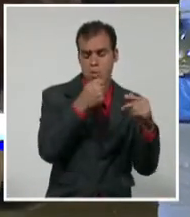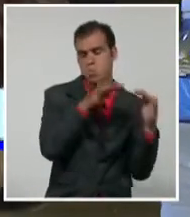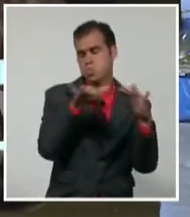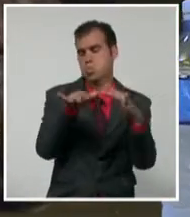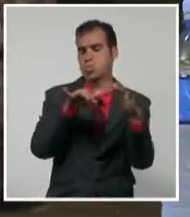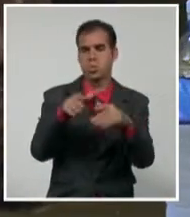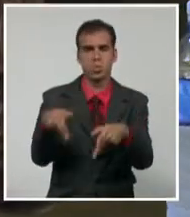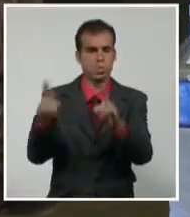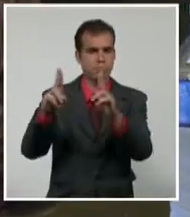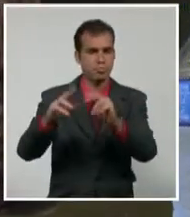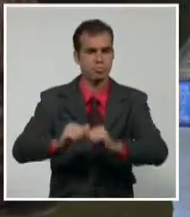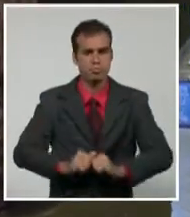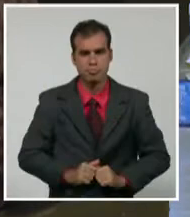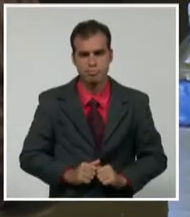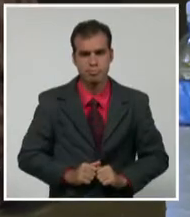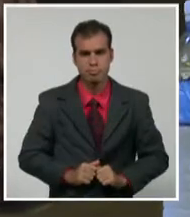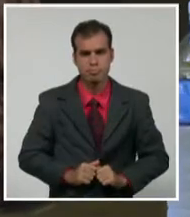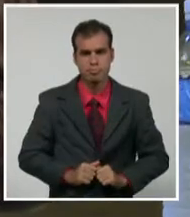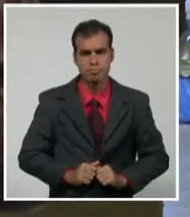sí